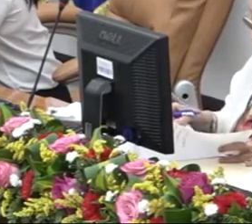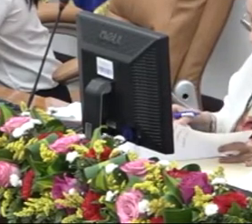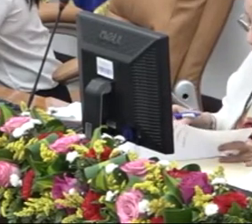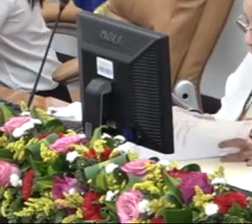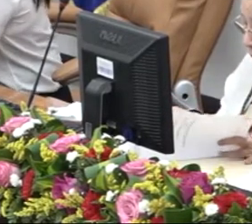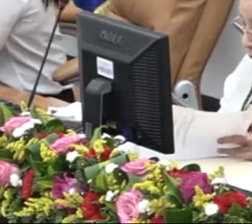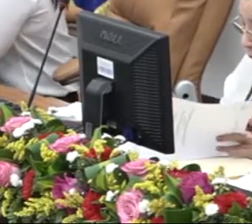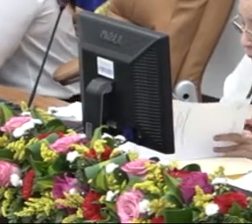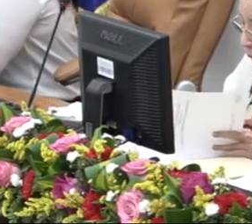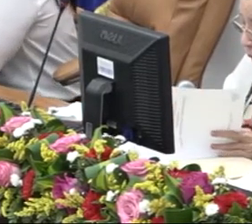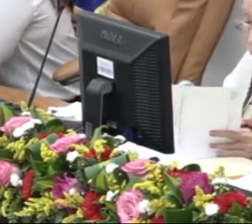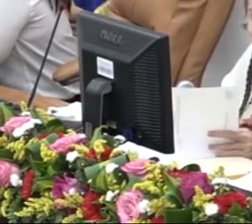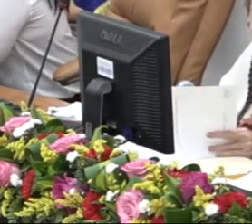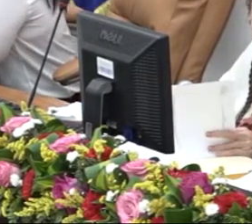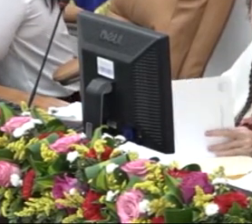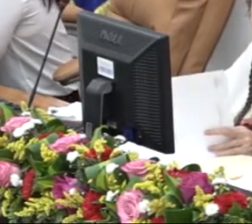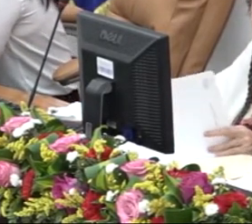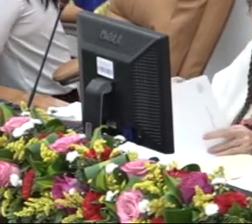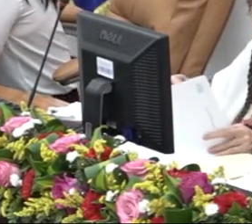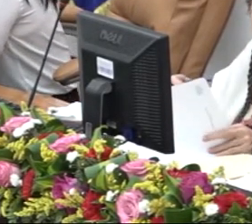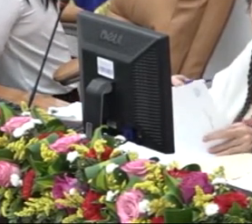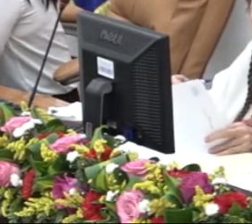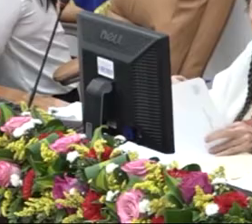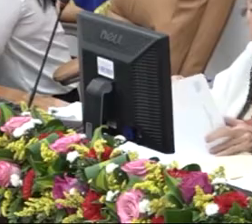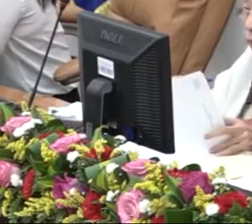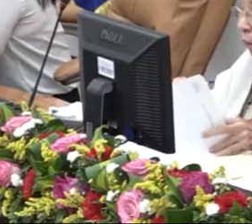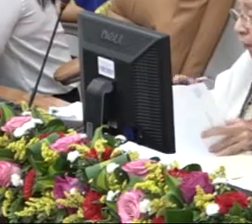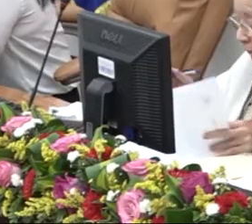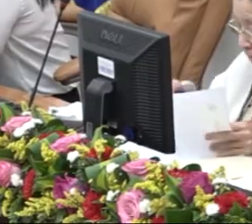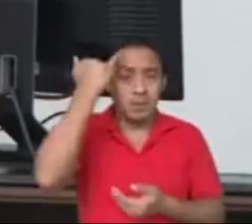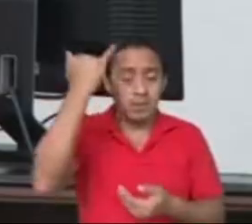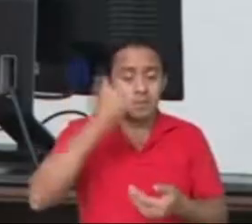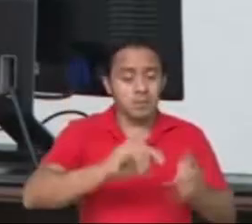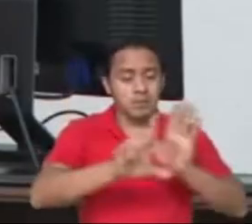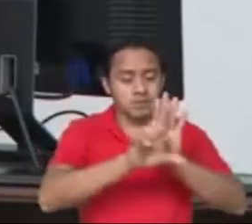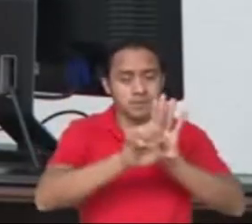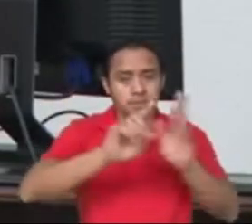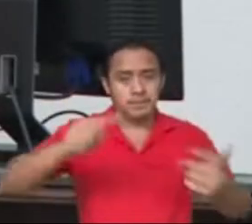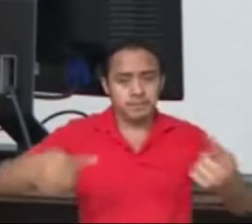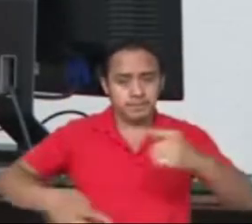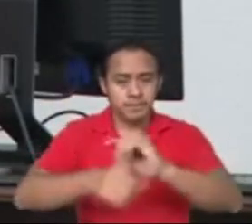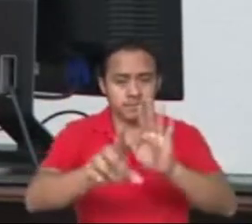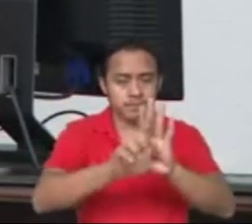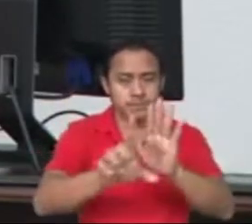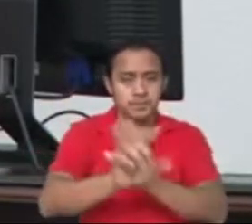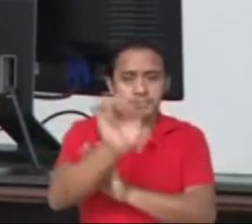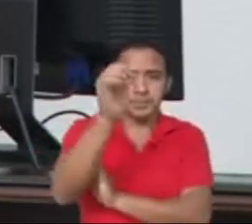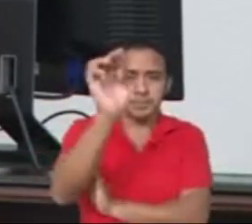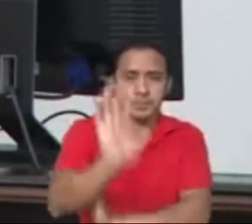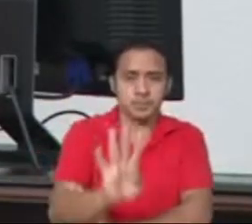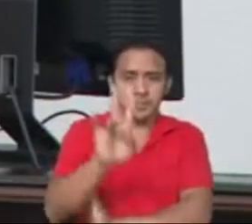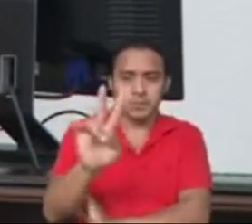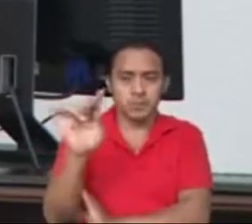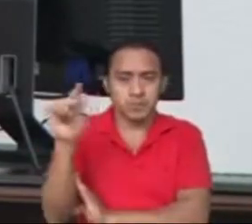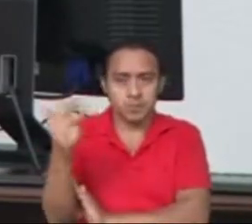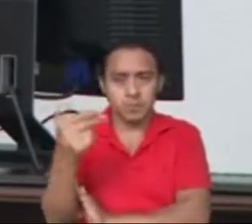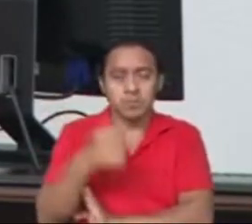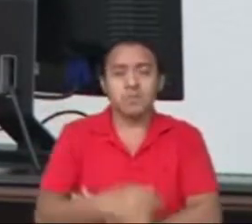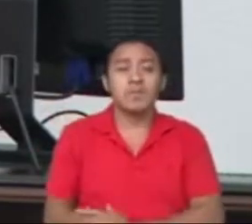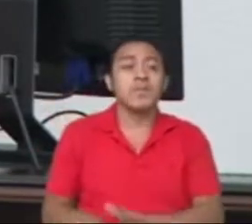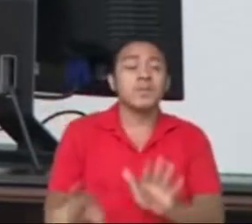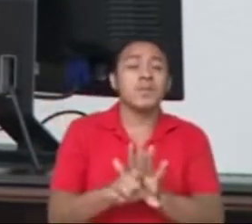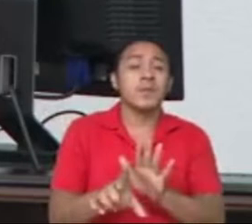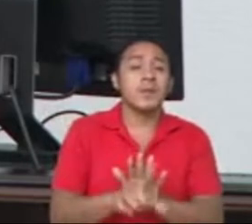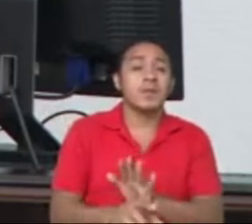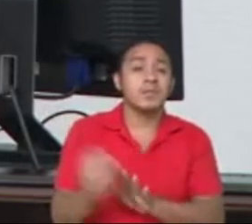Las funciones de estas serán establecidas en el reglamento de cada ley. Ley de reforma, la Ley número 428,